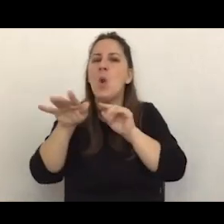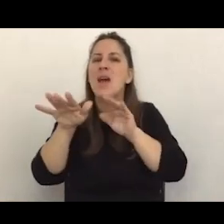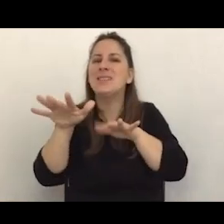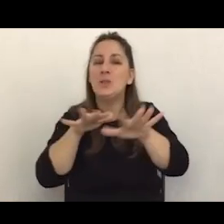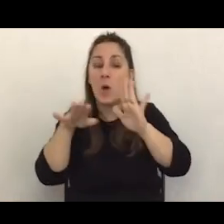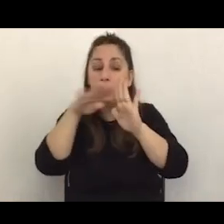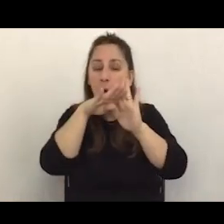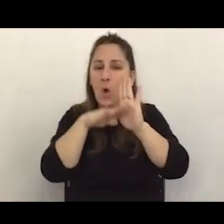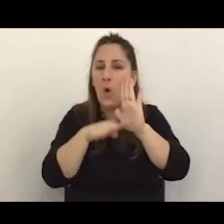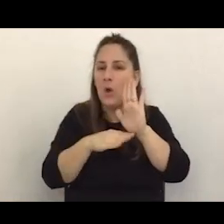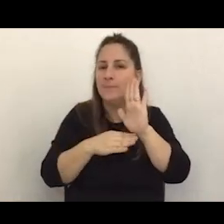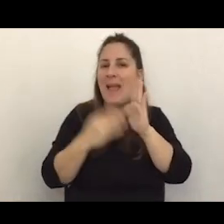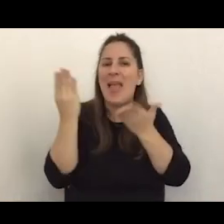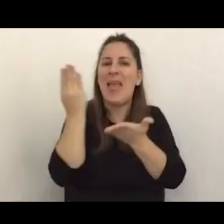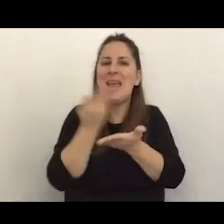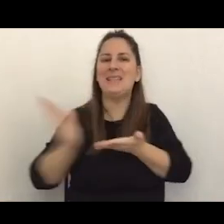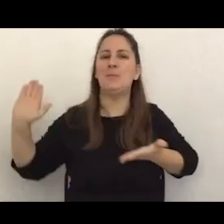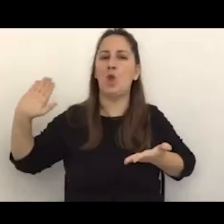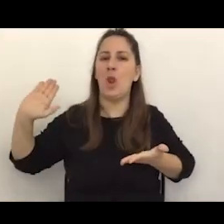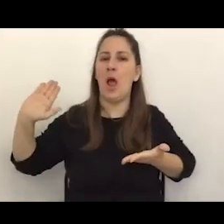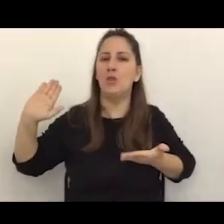ese anonimato.